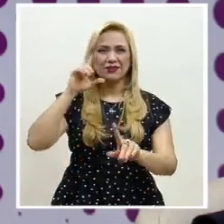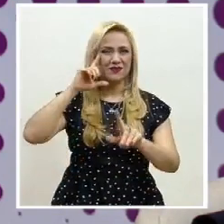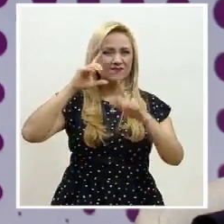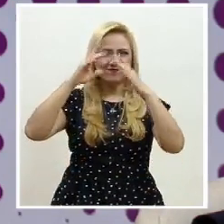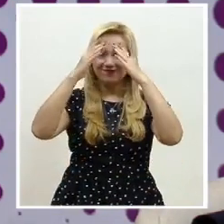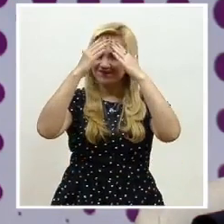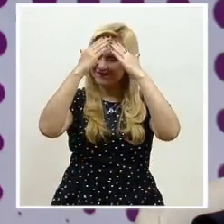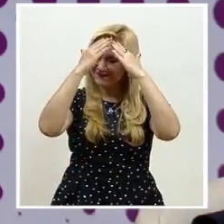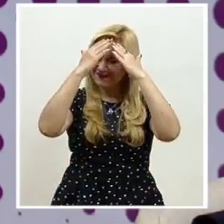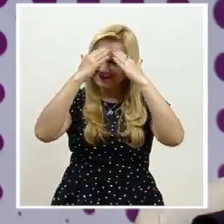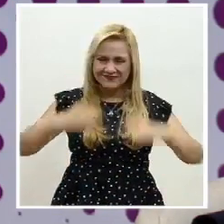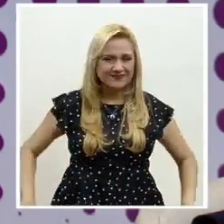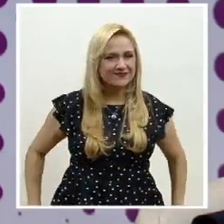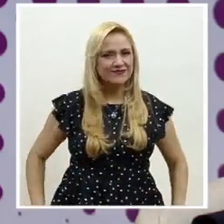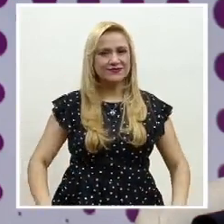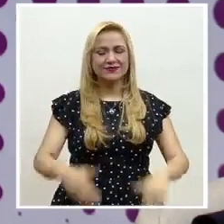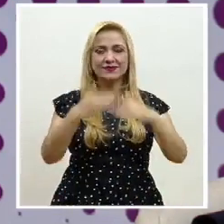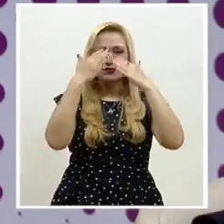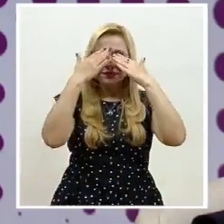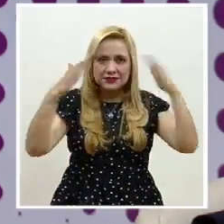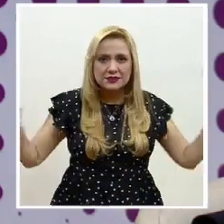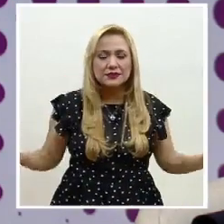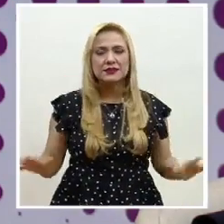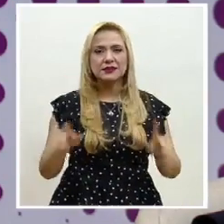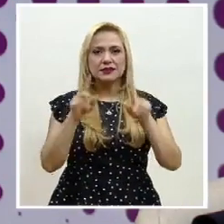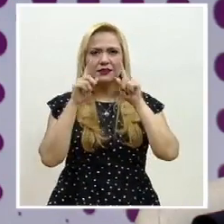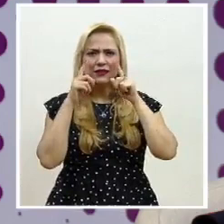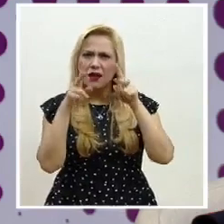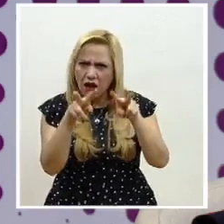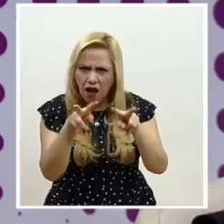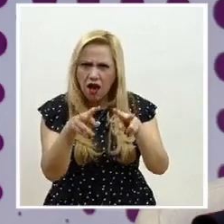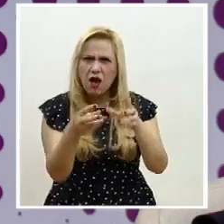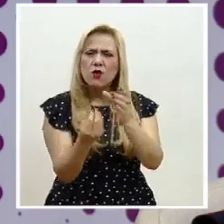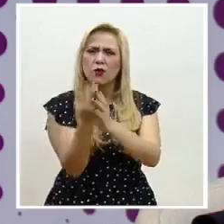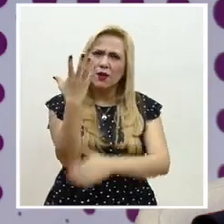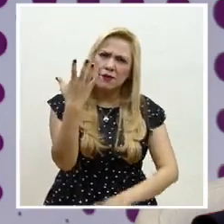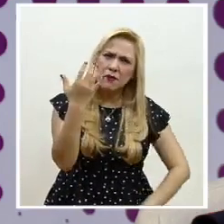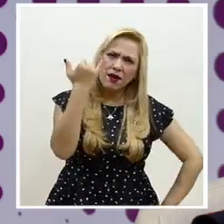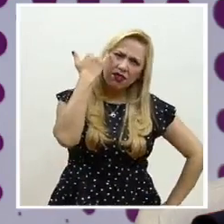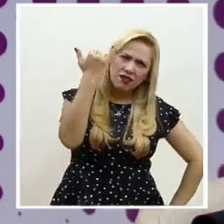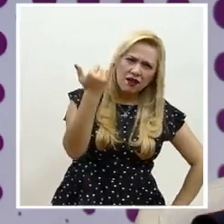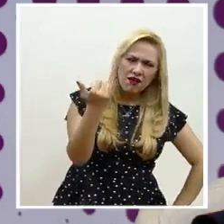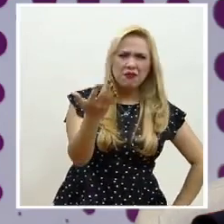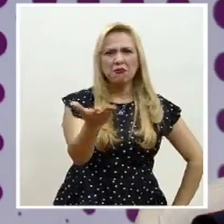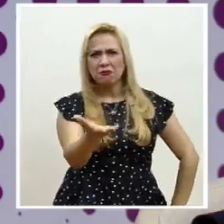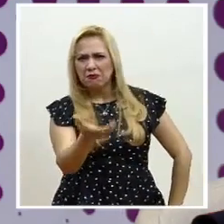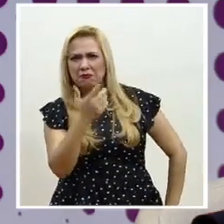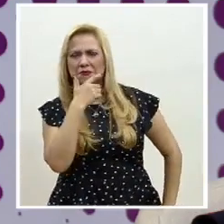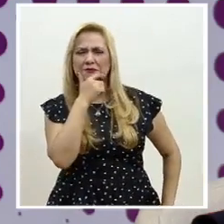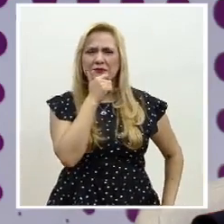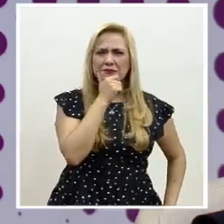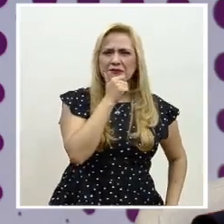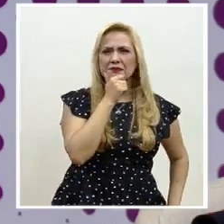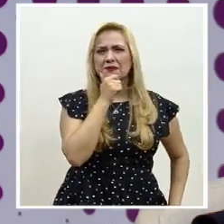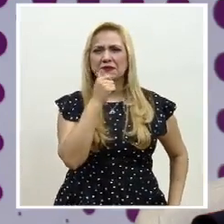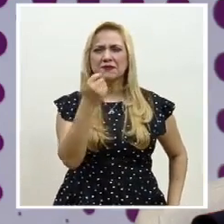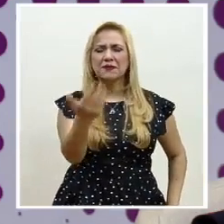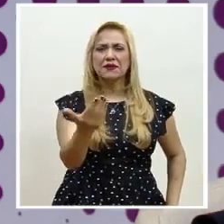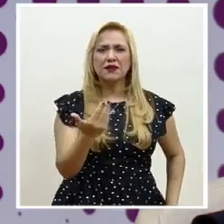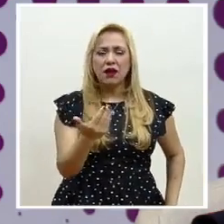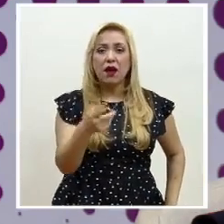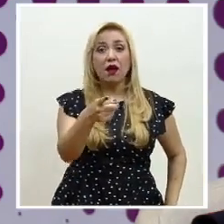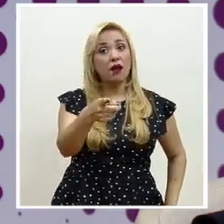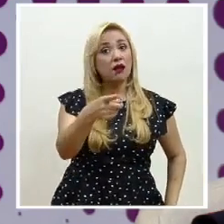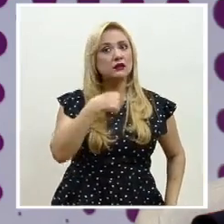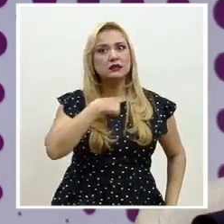quitar, aperturarnos, escuchar nuevas propuestas, nuevas ideas, ver con otros enfoques cuestiones incluso de